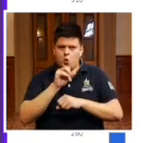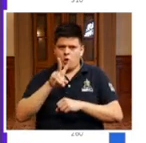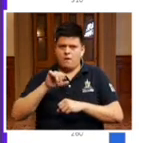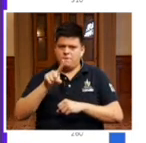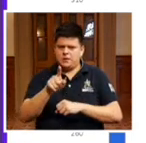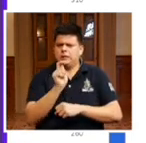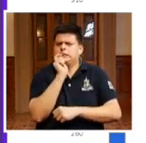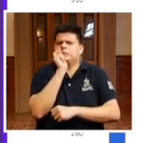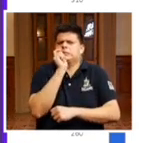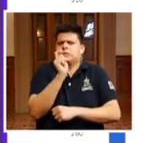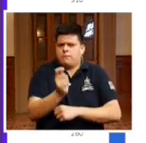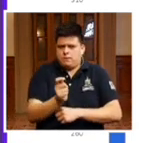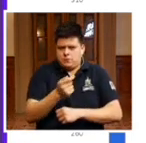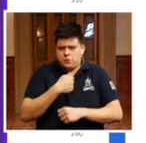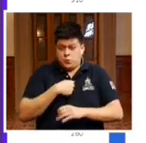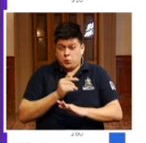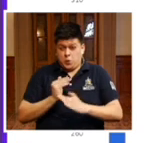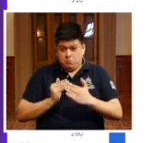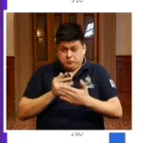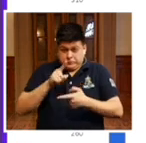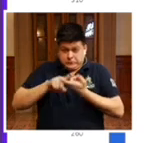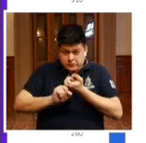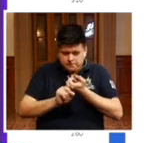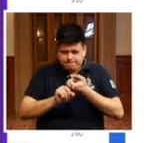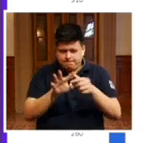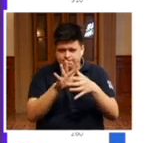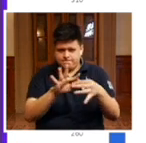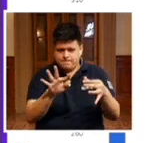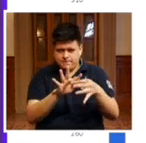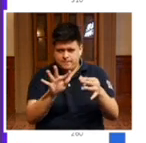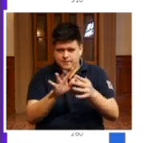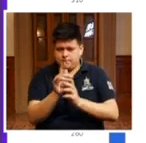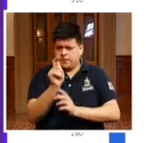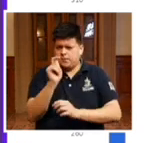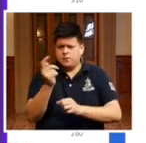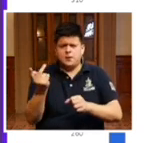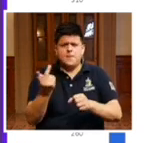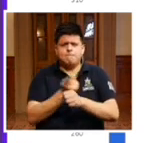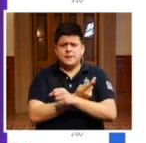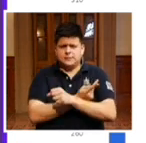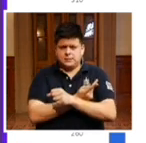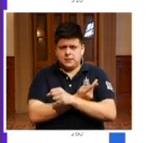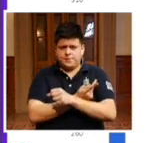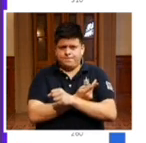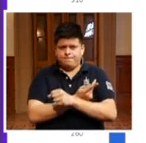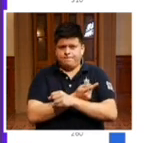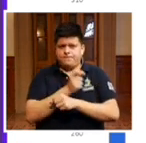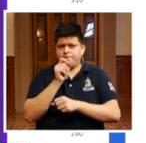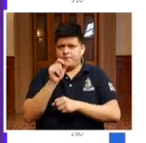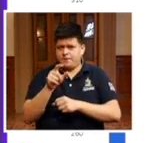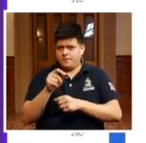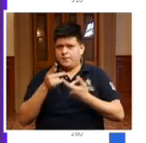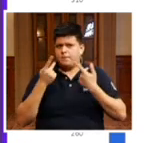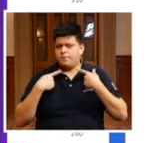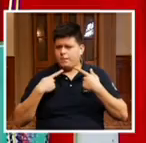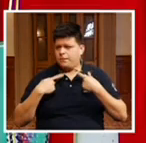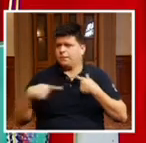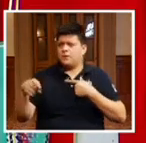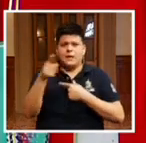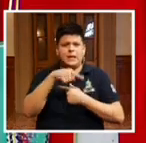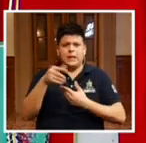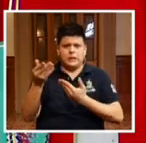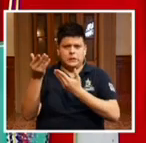¿Esto qué significa? Quiero hacer una pausa en este momento. Significa que los pacientes están